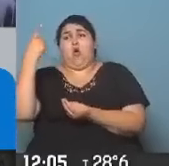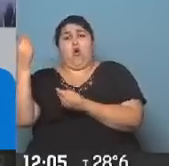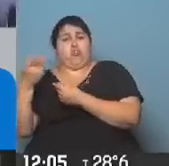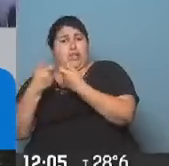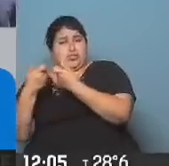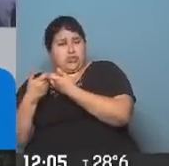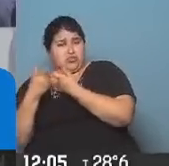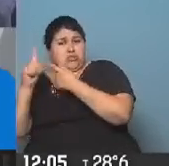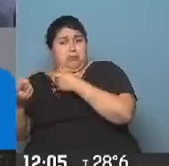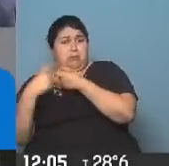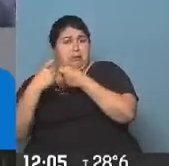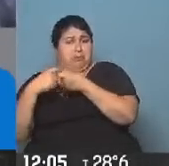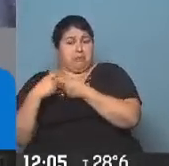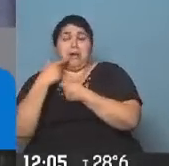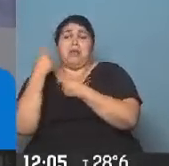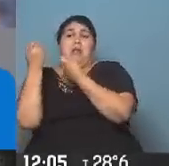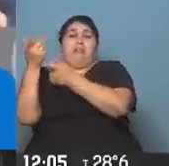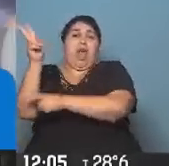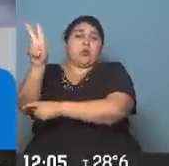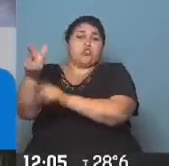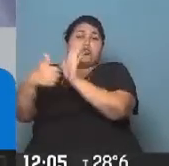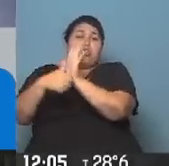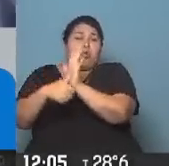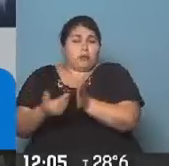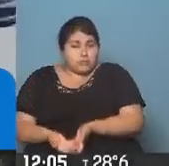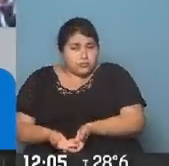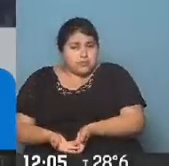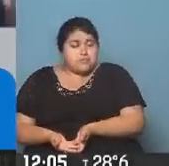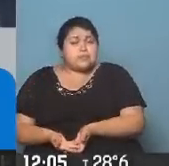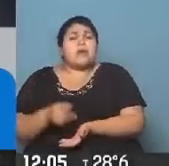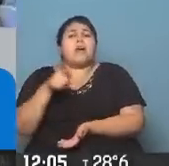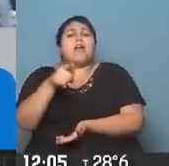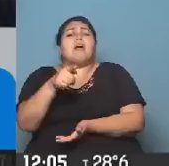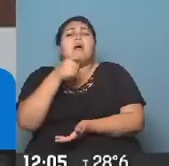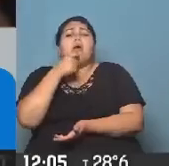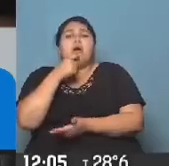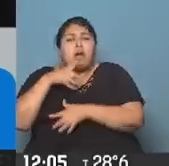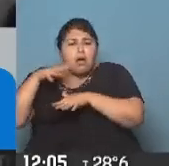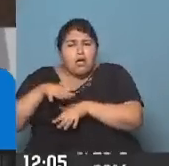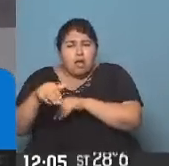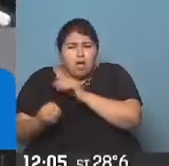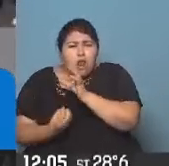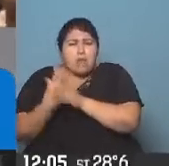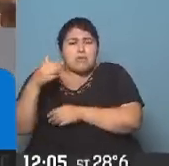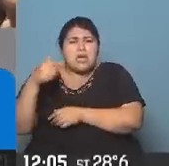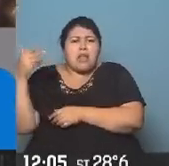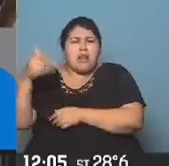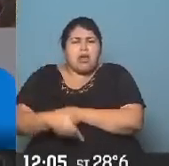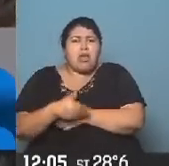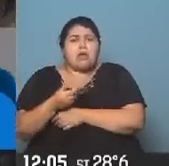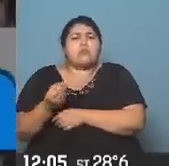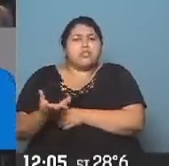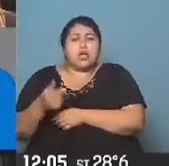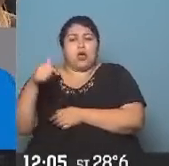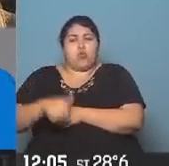porque, bueno, se los autorizó a votar solamente con documento las personas. Por último, ¿por qué vinieron esta mañana puntualmente y qué es lo que van a hacer? Porque ahora está vallado